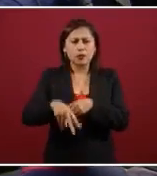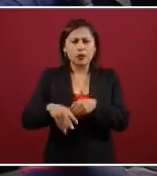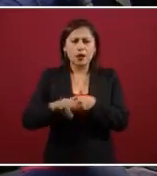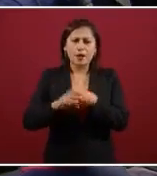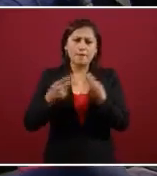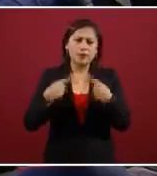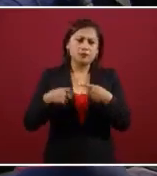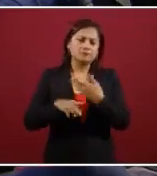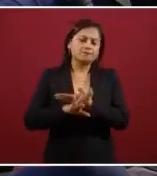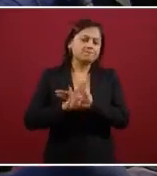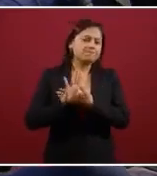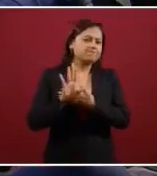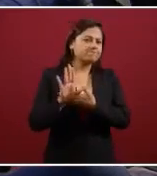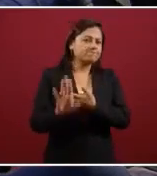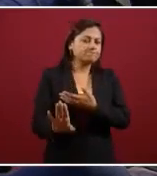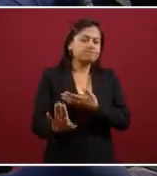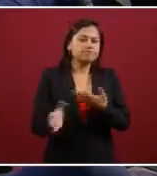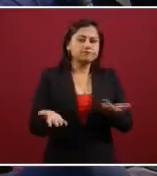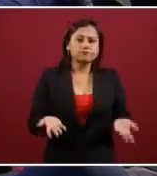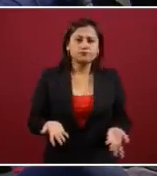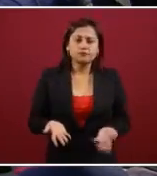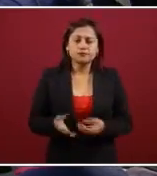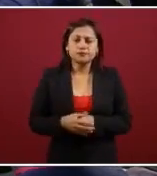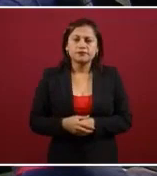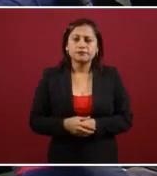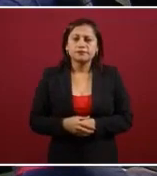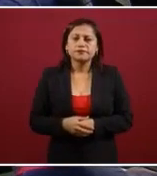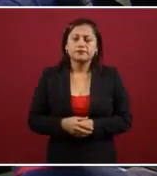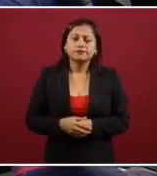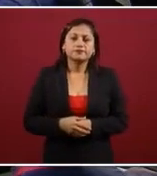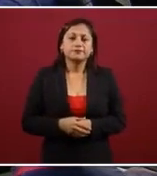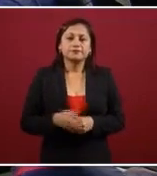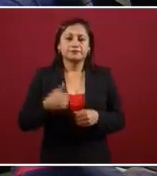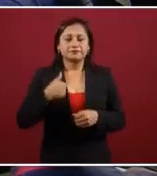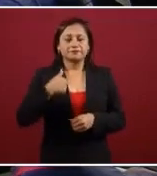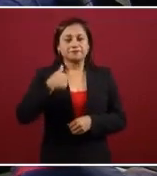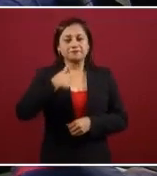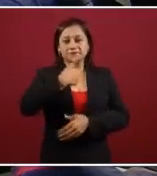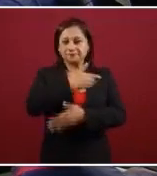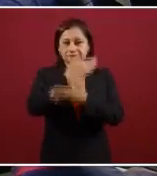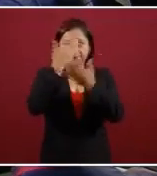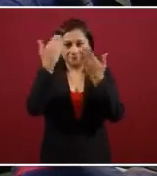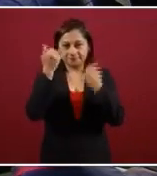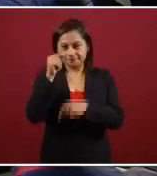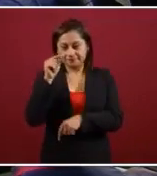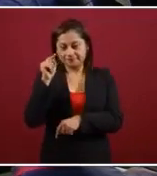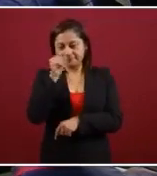Entonces, no sé de qué manera, como presidente,